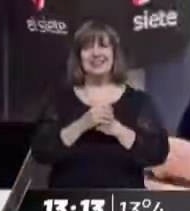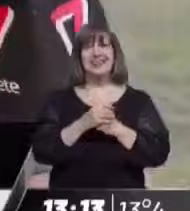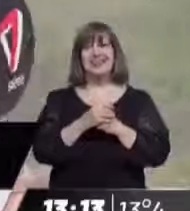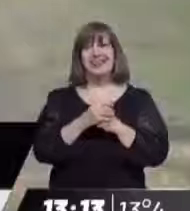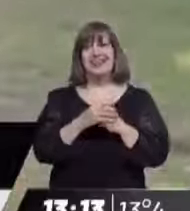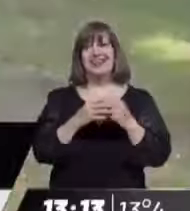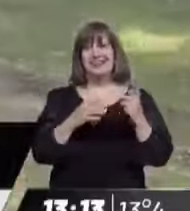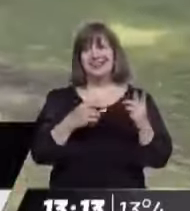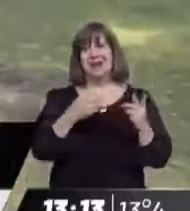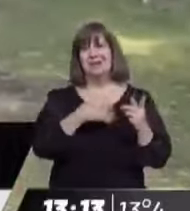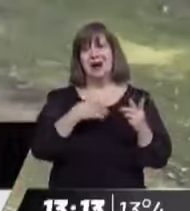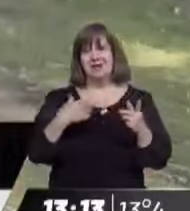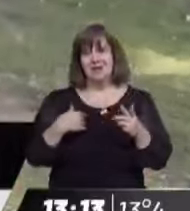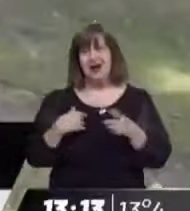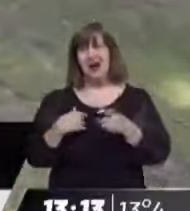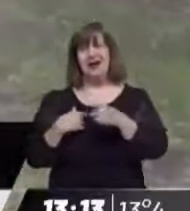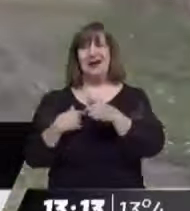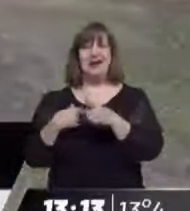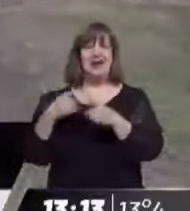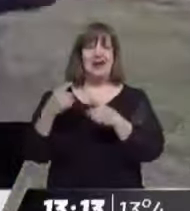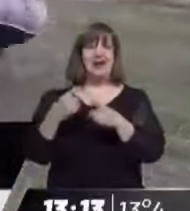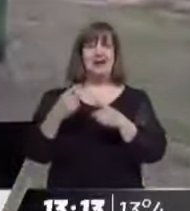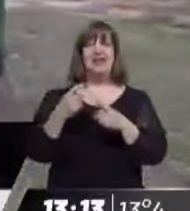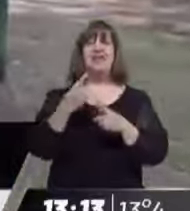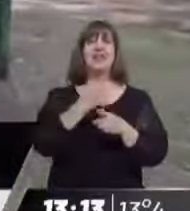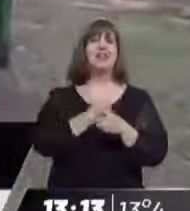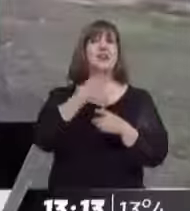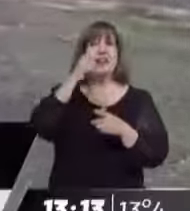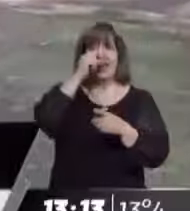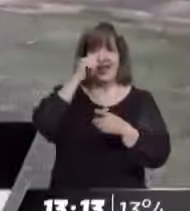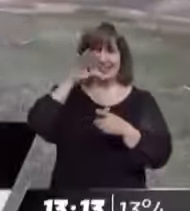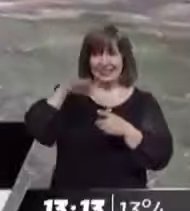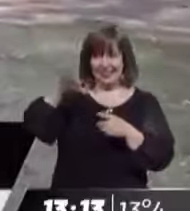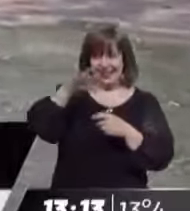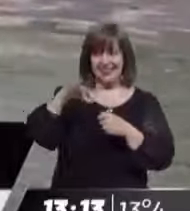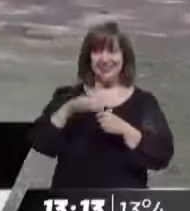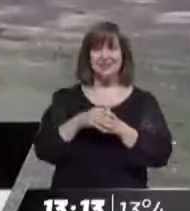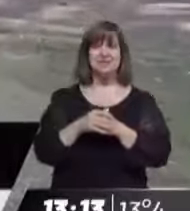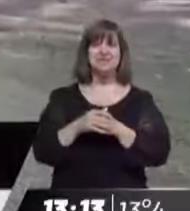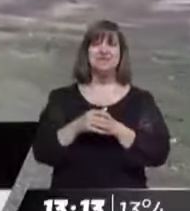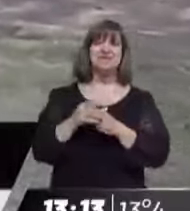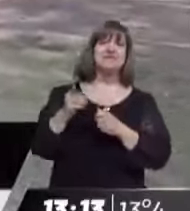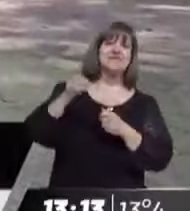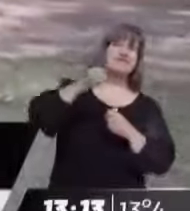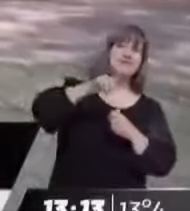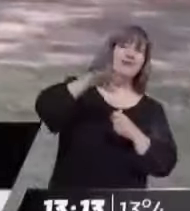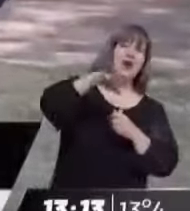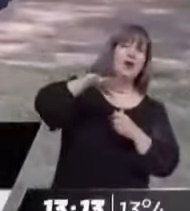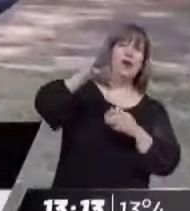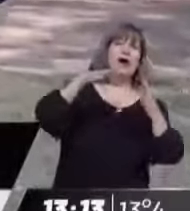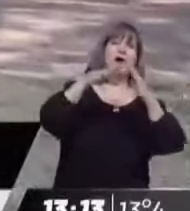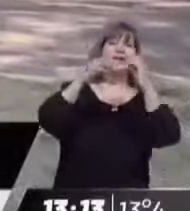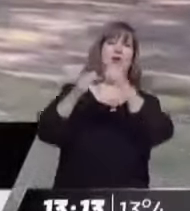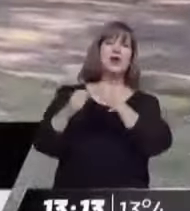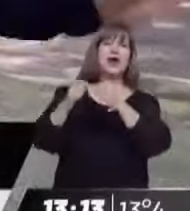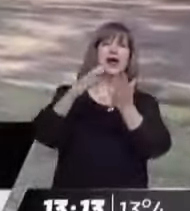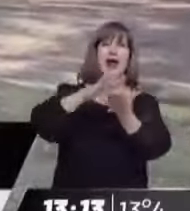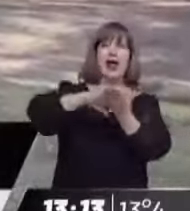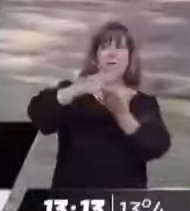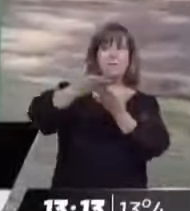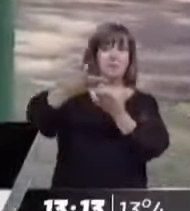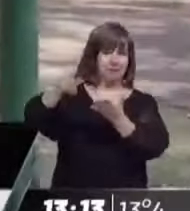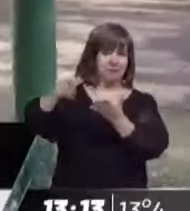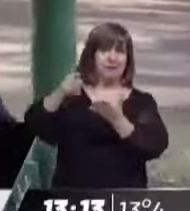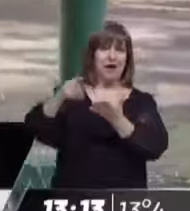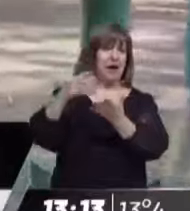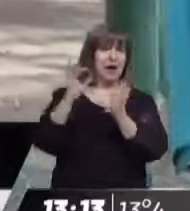la mamá que se esconde. Ahora sí, que la pase claro. Bien, Lazarino. Fíjate esto. Fíjate esto, churrasqueras del parque. Qué lindo, las completas.